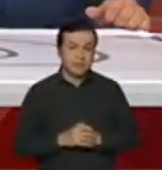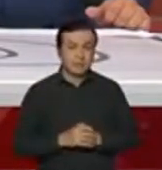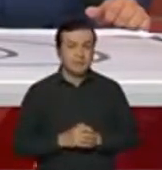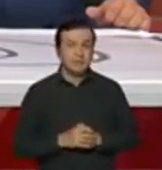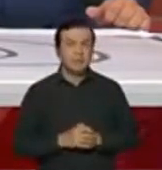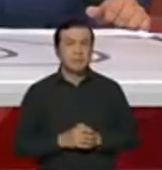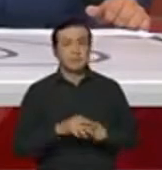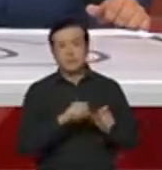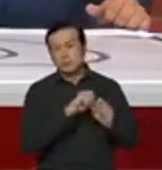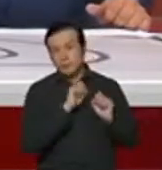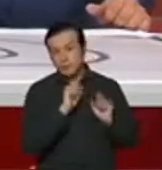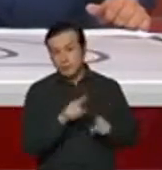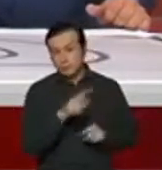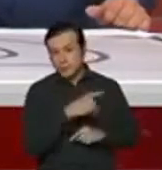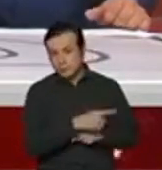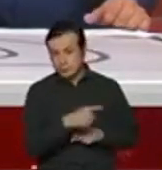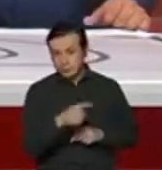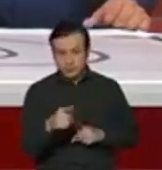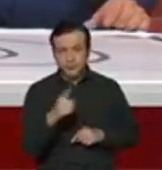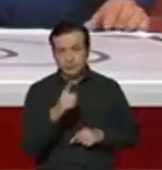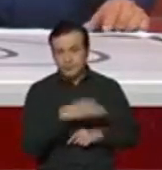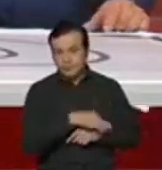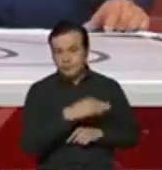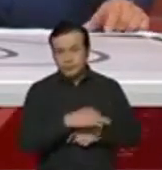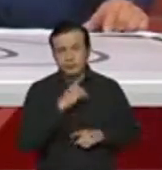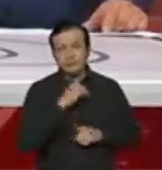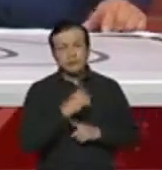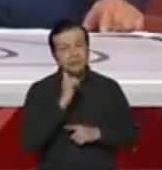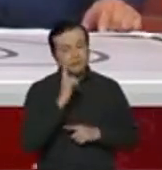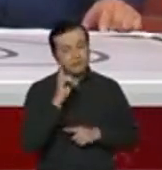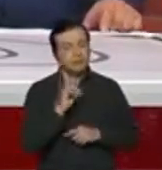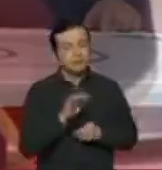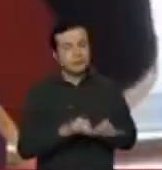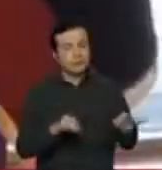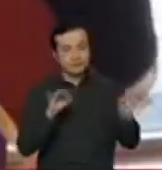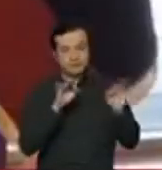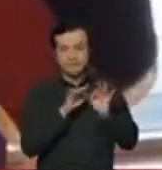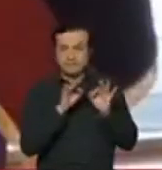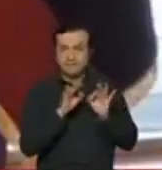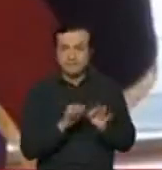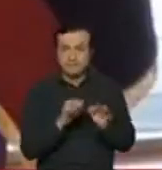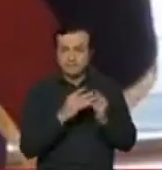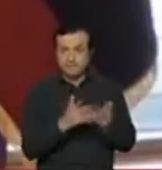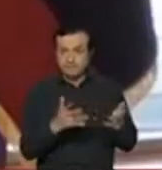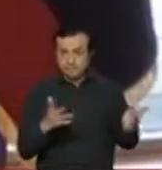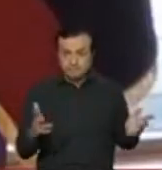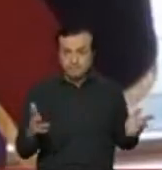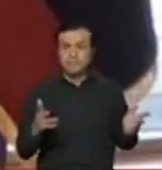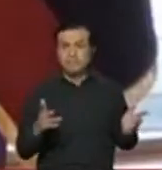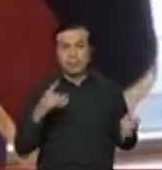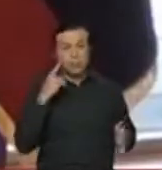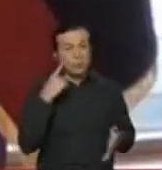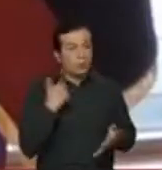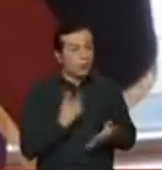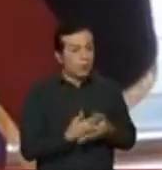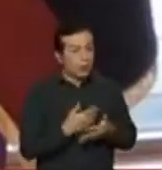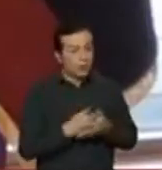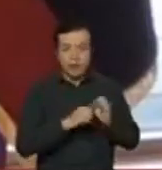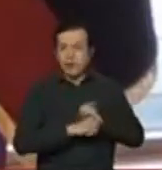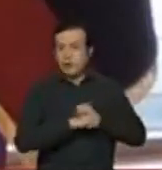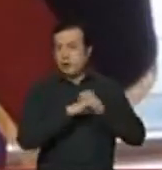La pregunta que usted hace es muy oportuna y muy importante. En realidad, es evidente y es